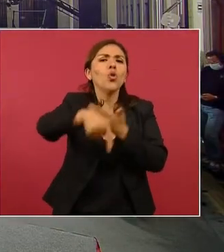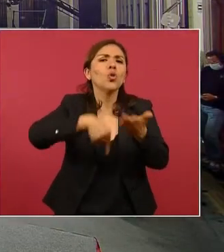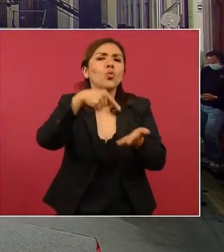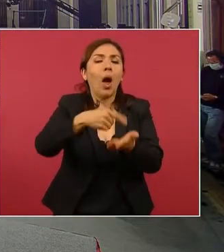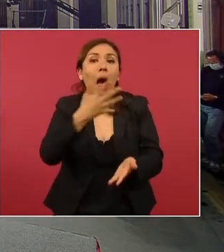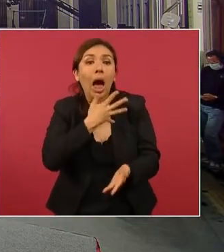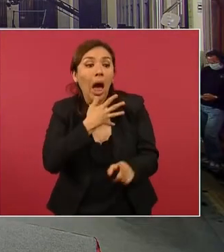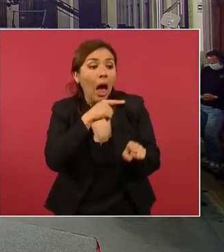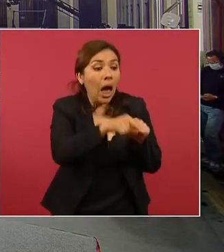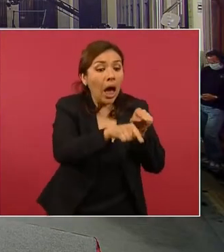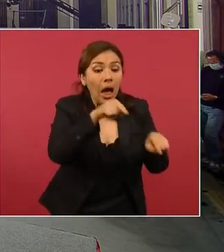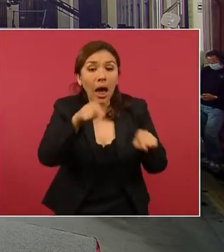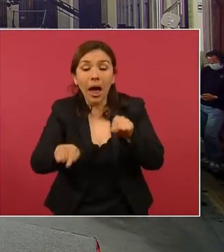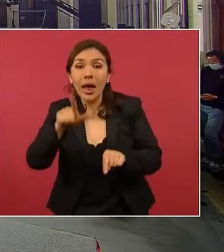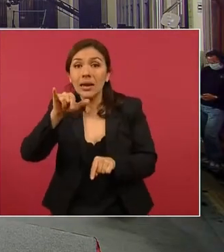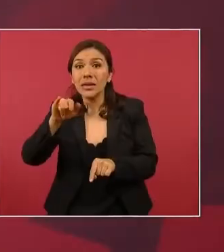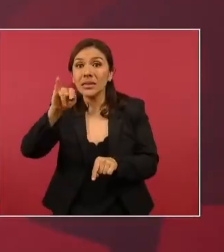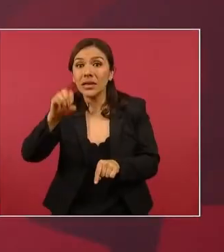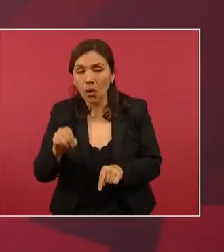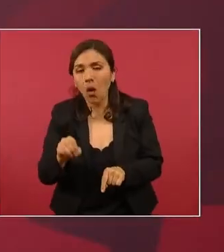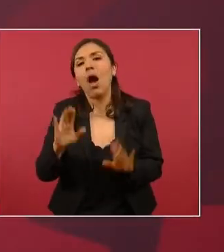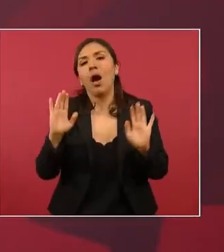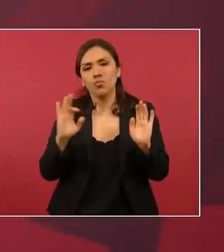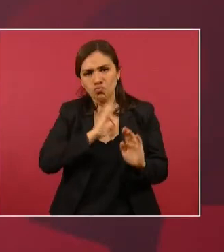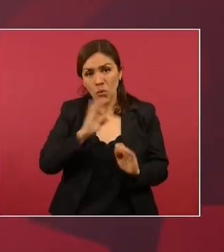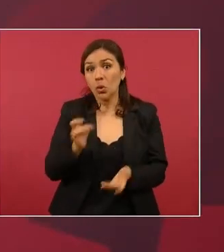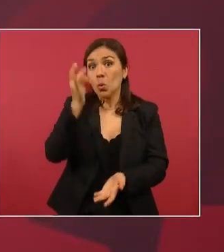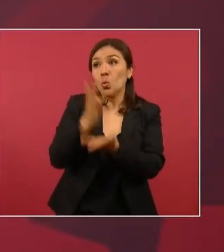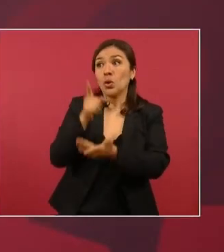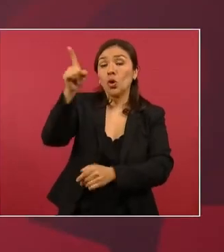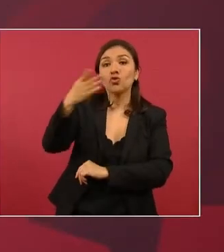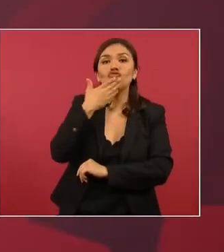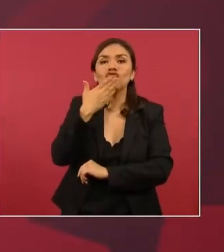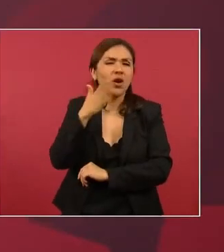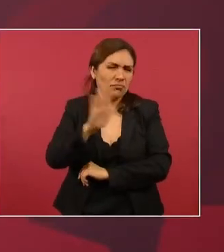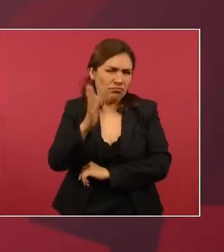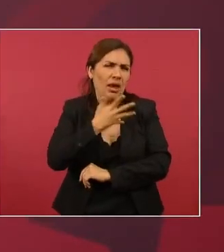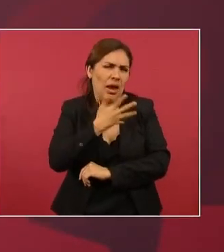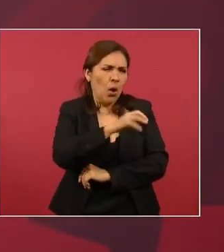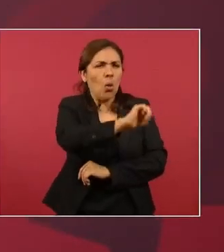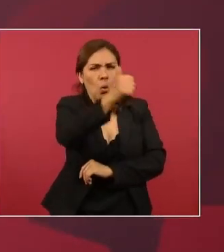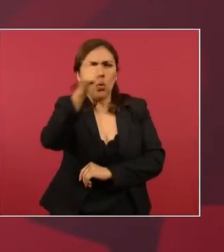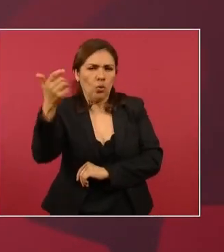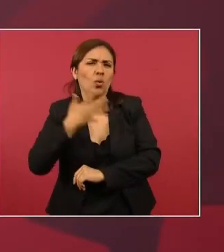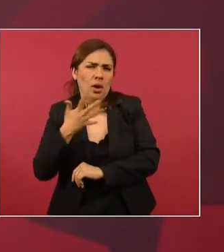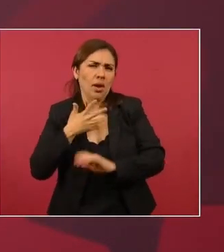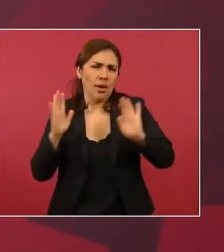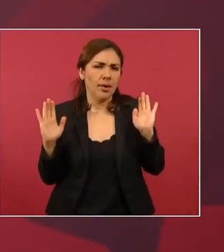el litio, porque no solo está en Sonora, ¿no? Ahí es donde hay más,